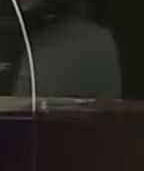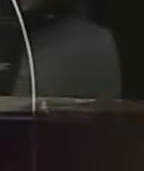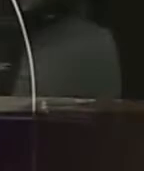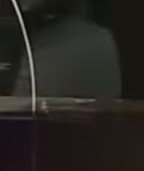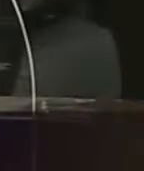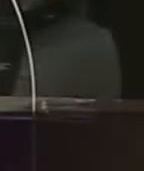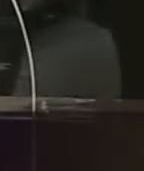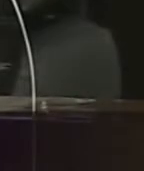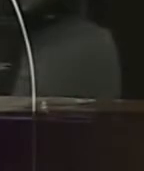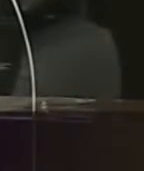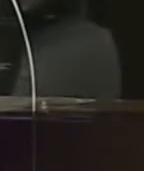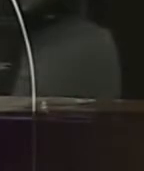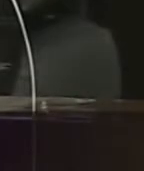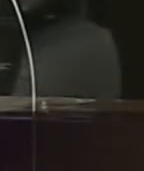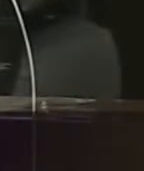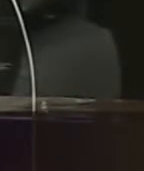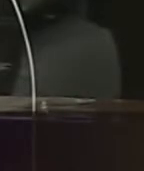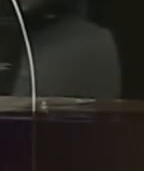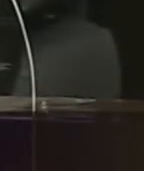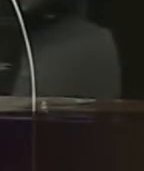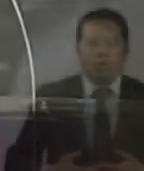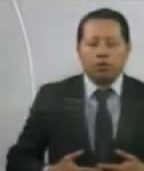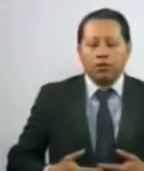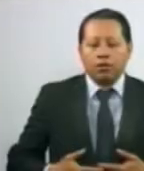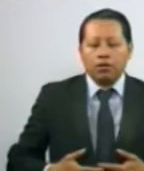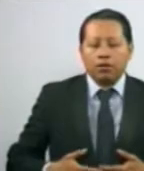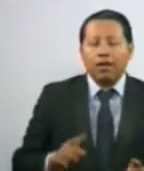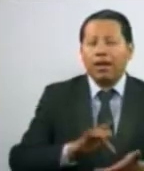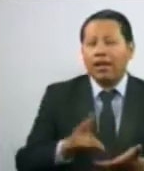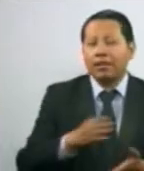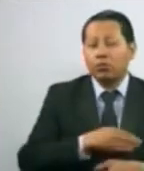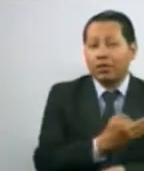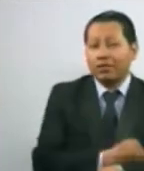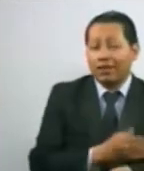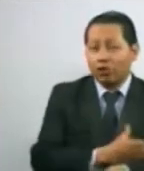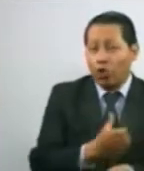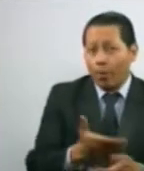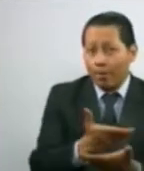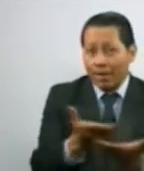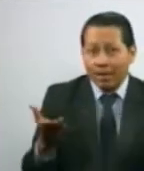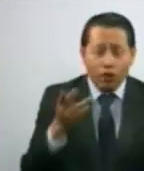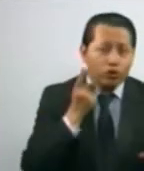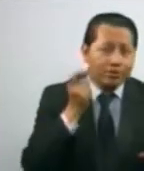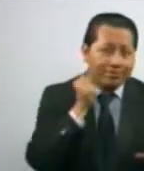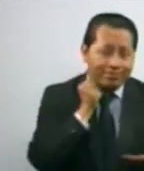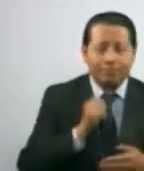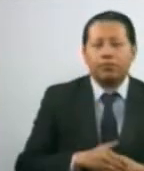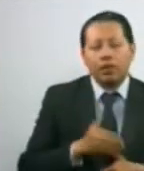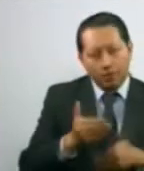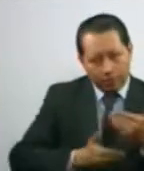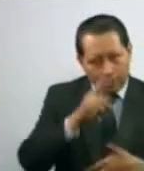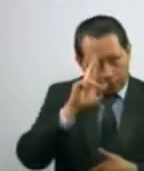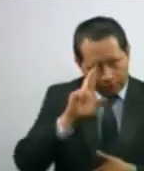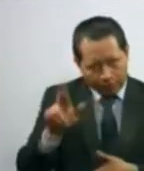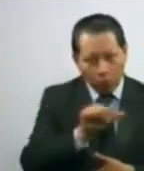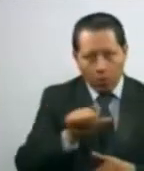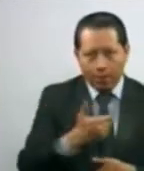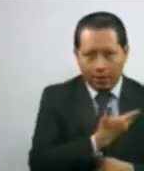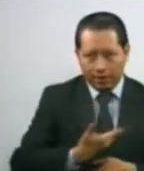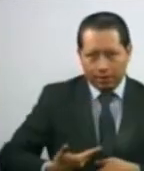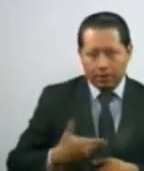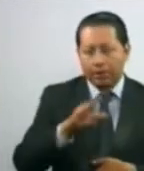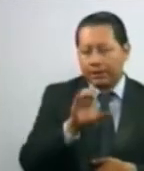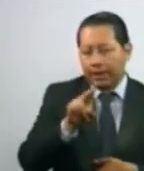Gracias, señora presidenta. Muy buenas tardes, compañeras y compañeros legisladores. Saludo con respeto a la presidenta de la Comisión Nacional de los